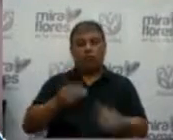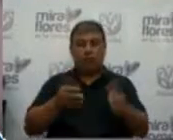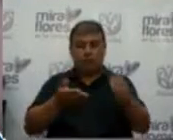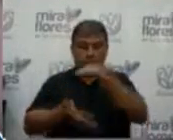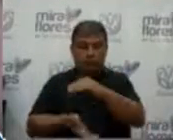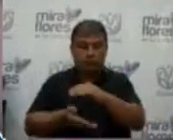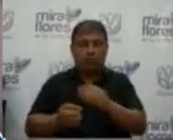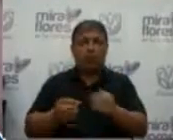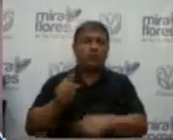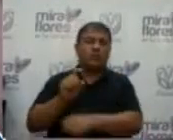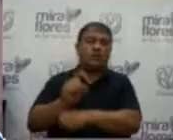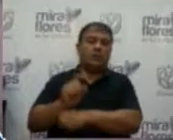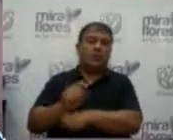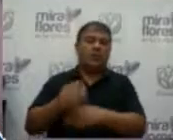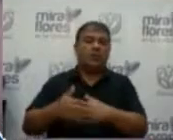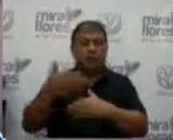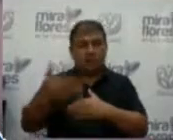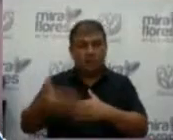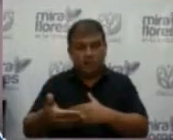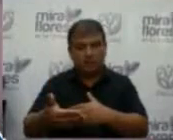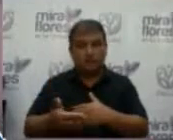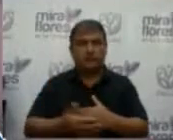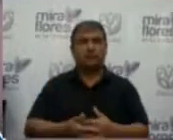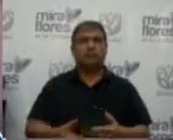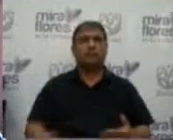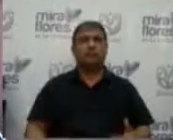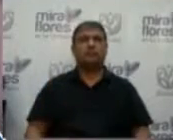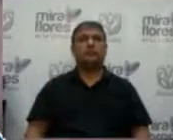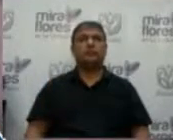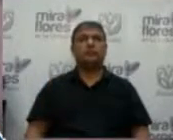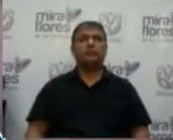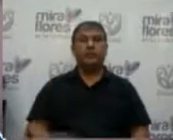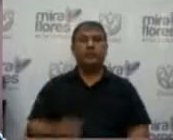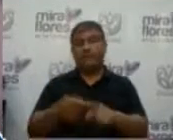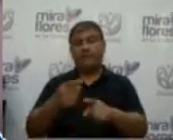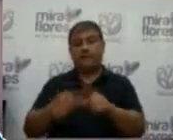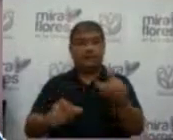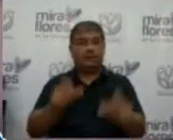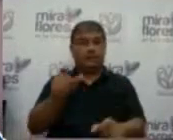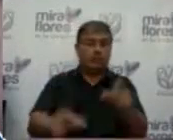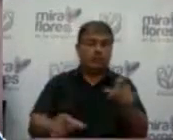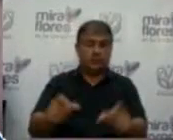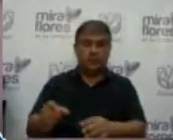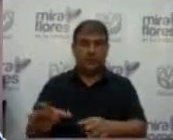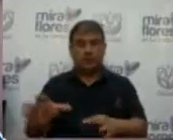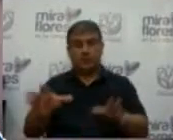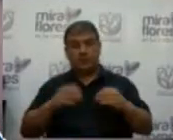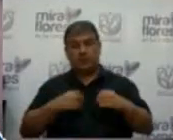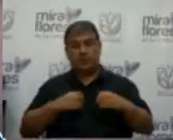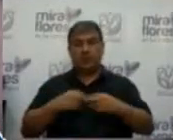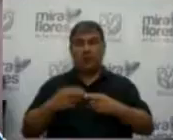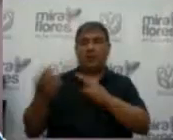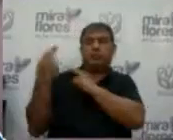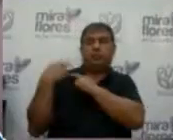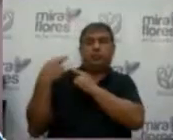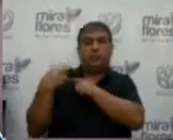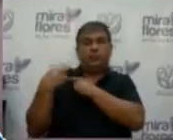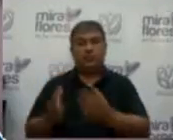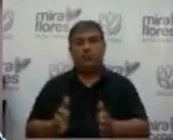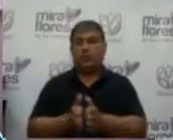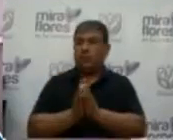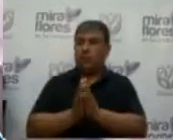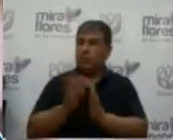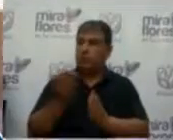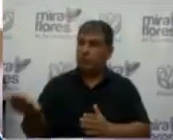va a capacitar después a los a las distintas personas que están recibiendo esta responsabilidad. Por